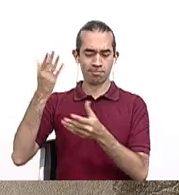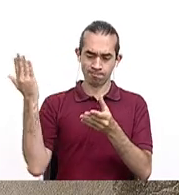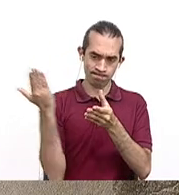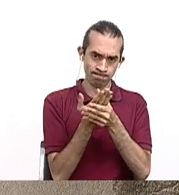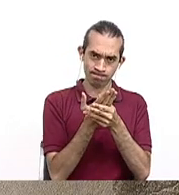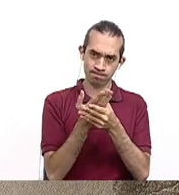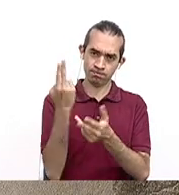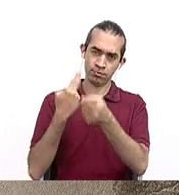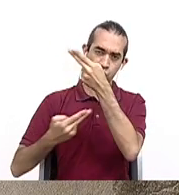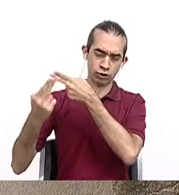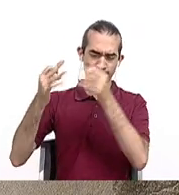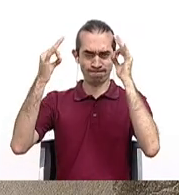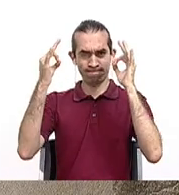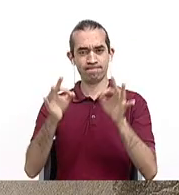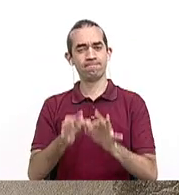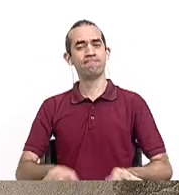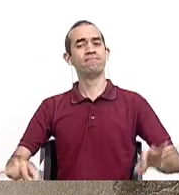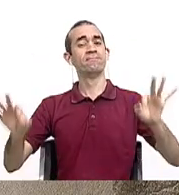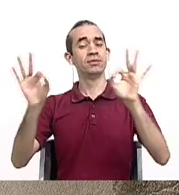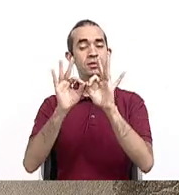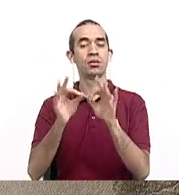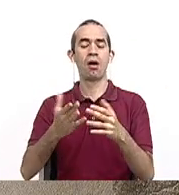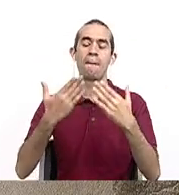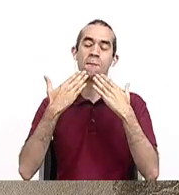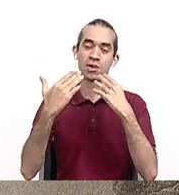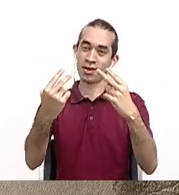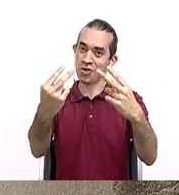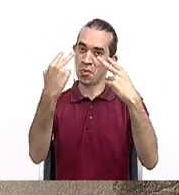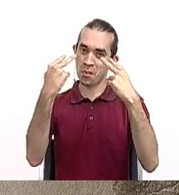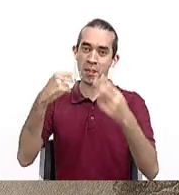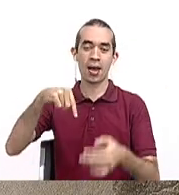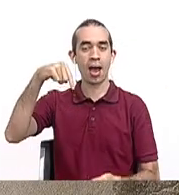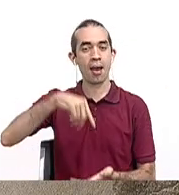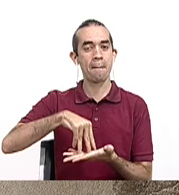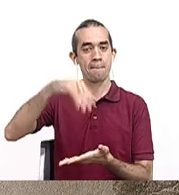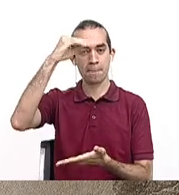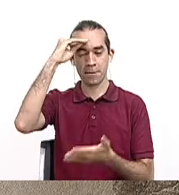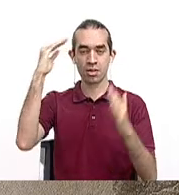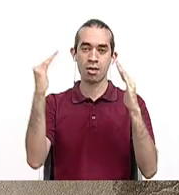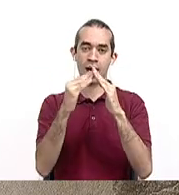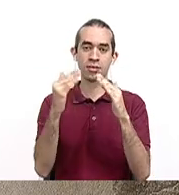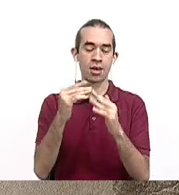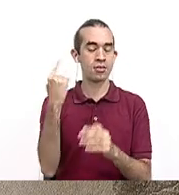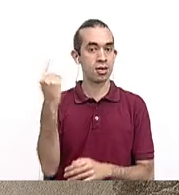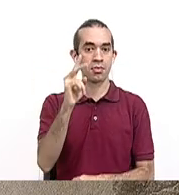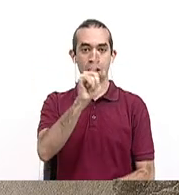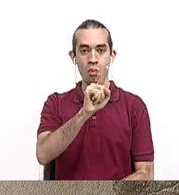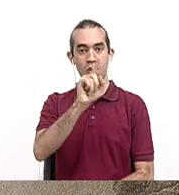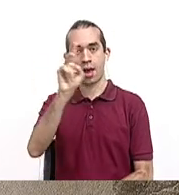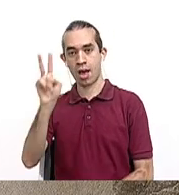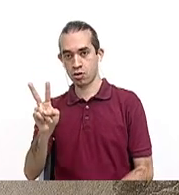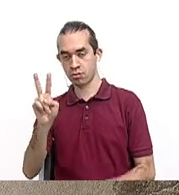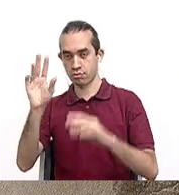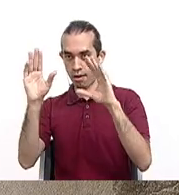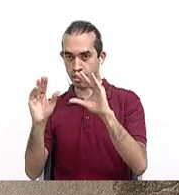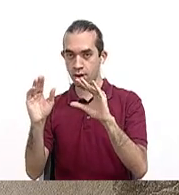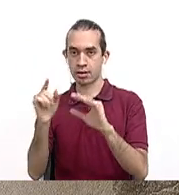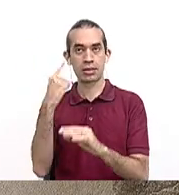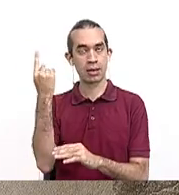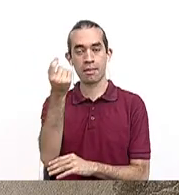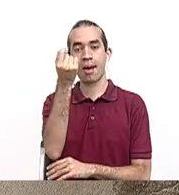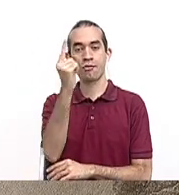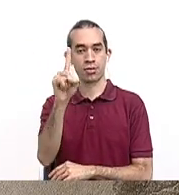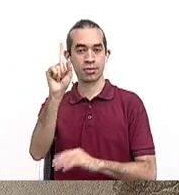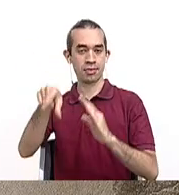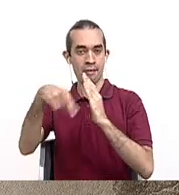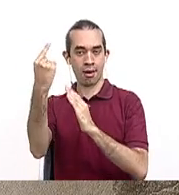fundamental gracias por acompañarnos en aprendo en casa siempre de un lado de la tarde estamos con un décimo año